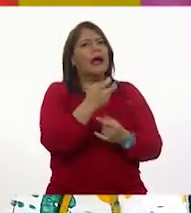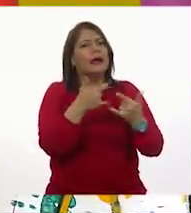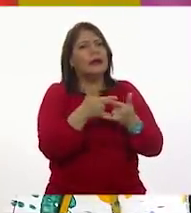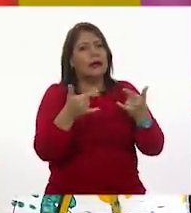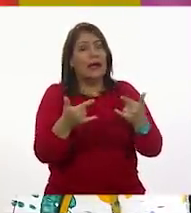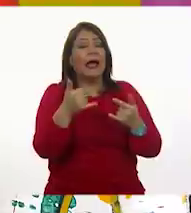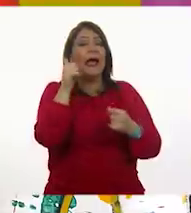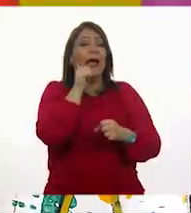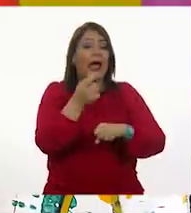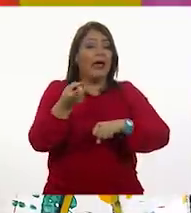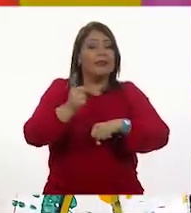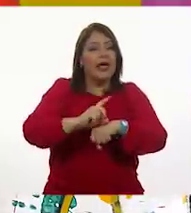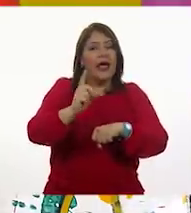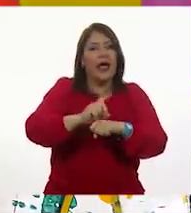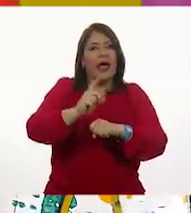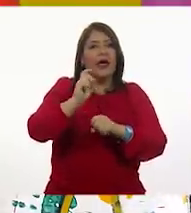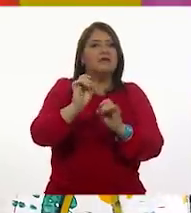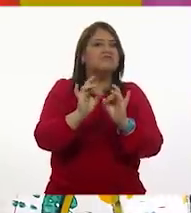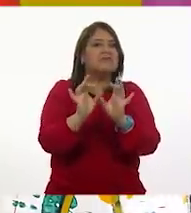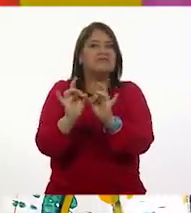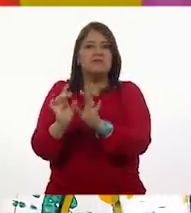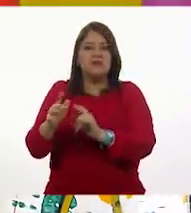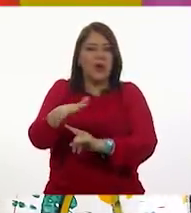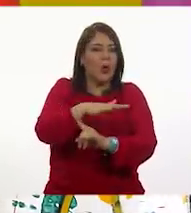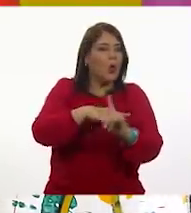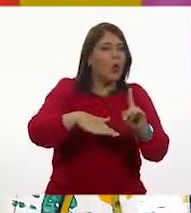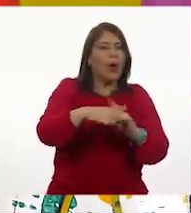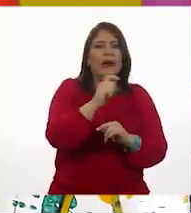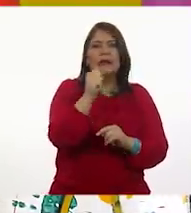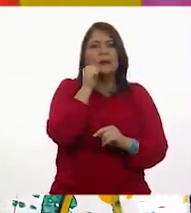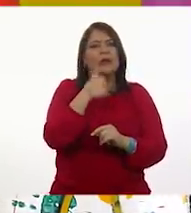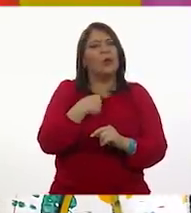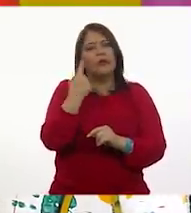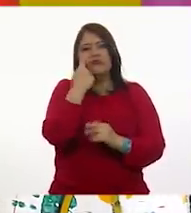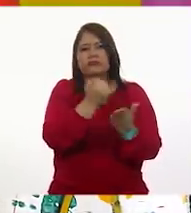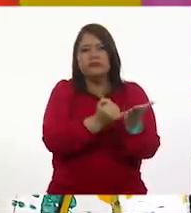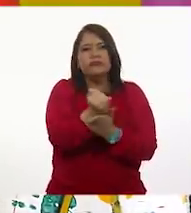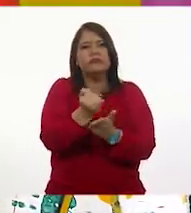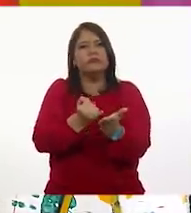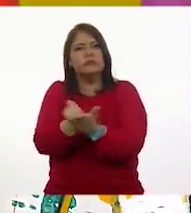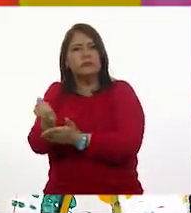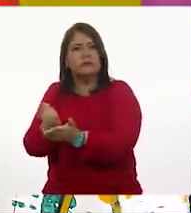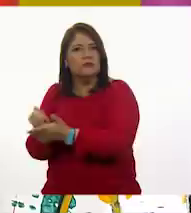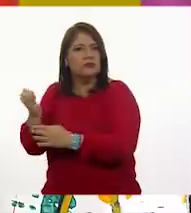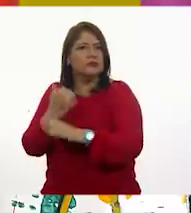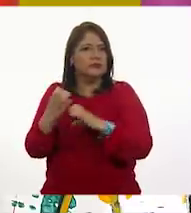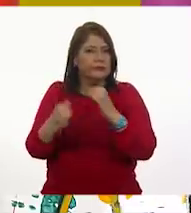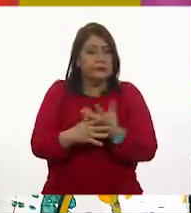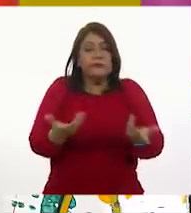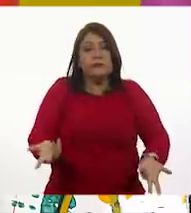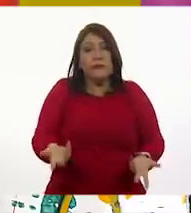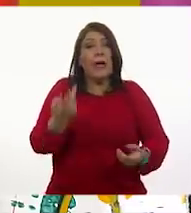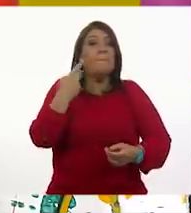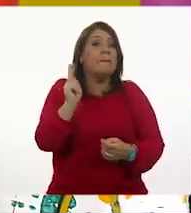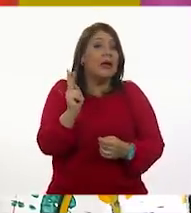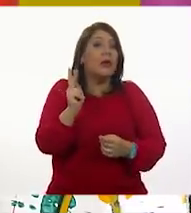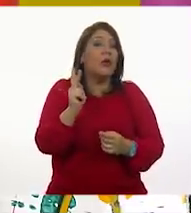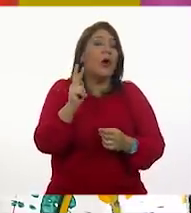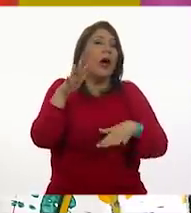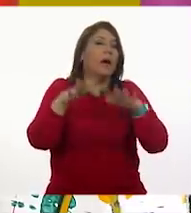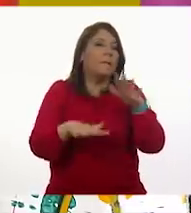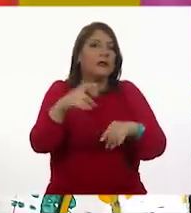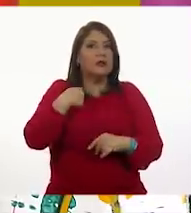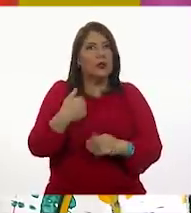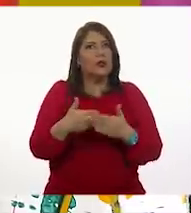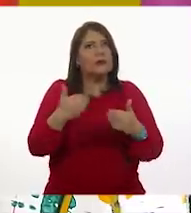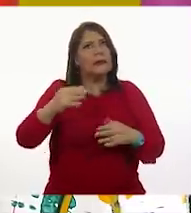vida diaria, en todo momento, tomamos decisiones. Cierto, muy cierto. Pero muchas veces lo hacemos sin